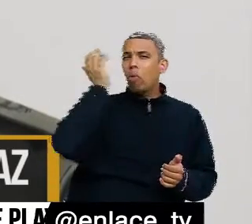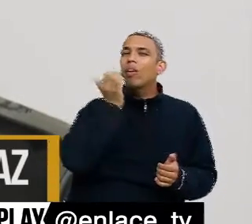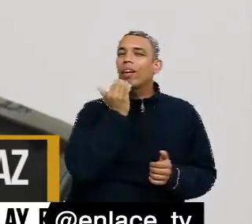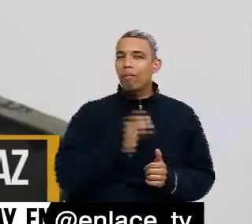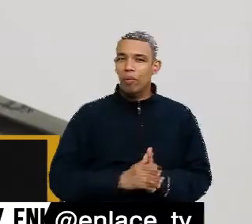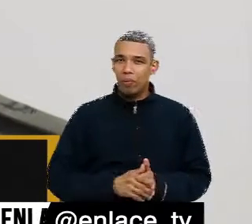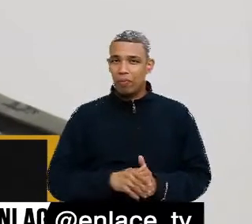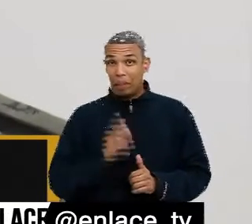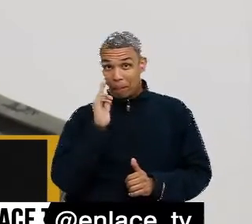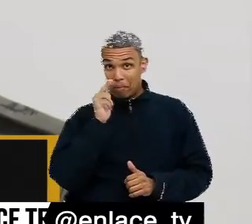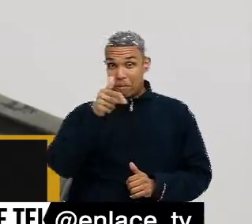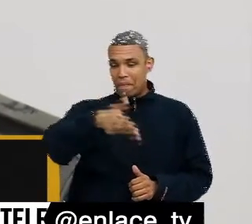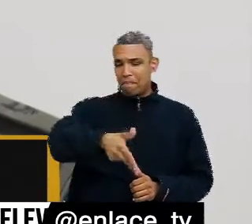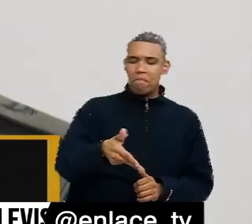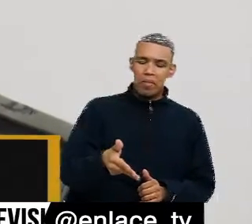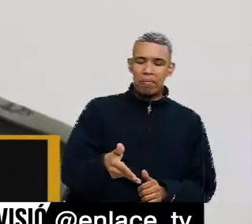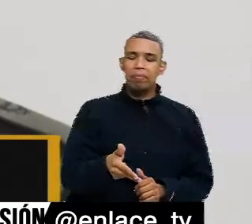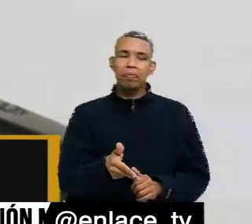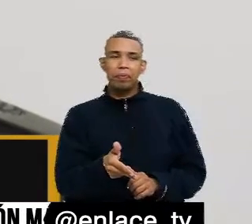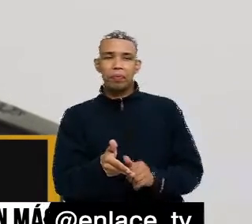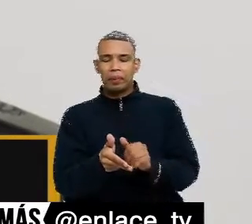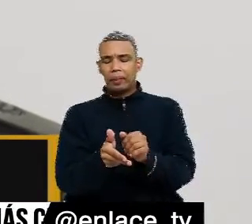Entonces, aparentemente, pues esta persona,